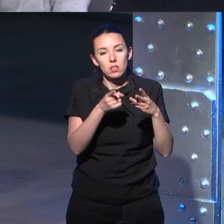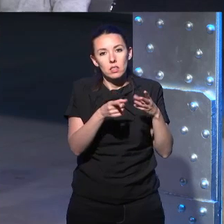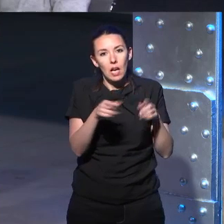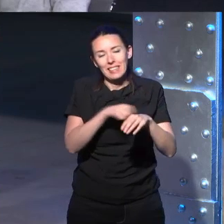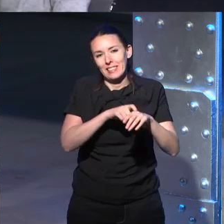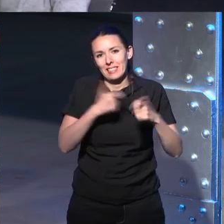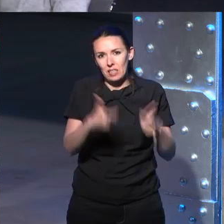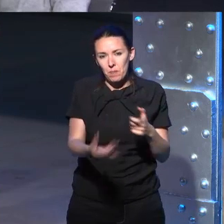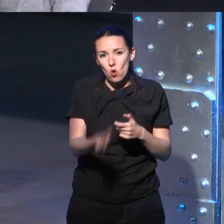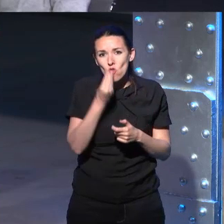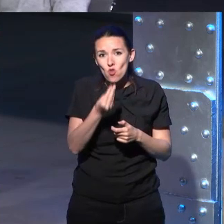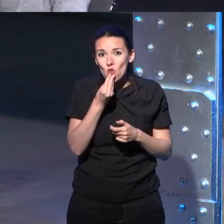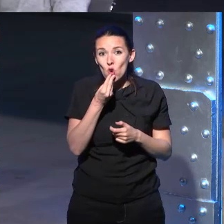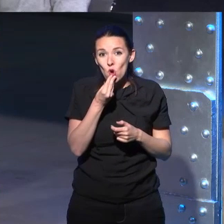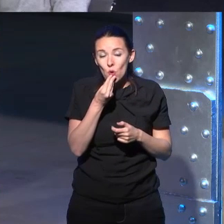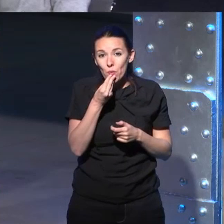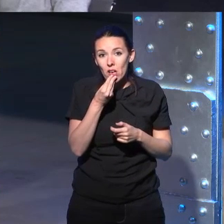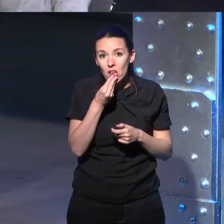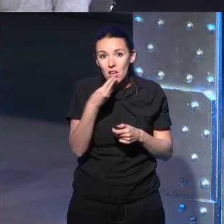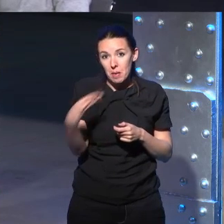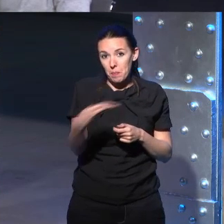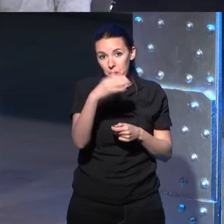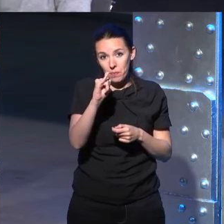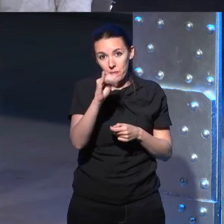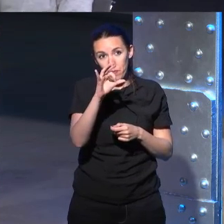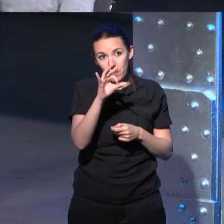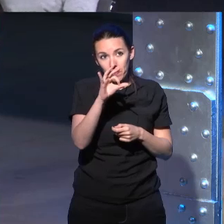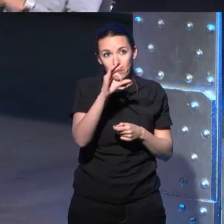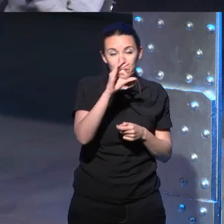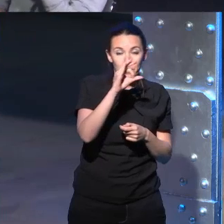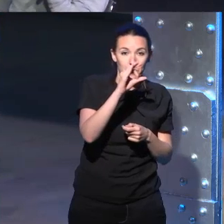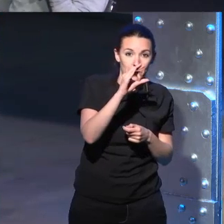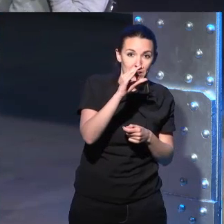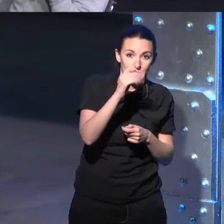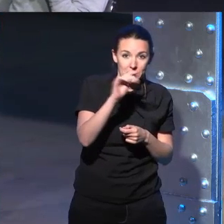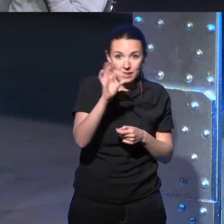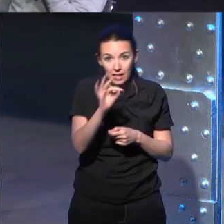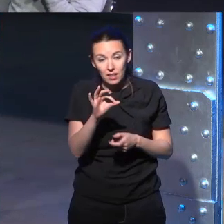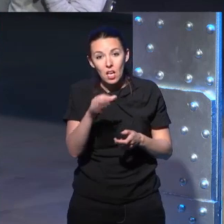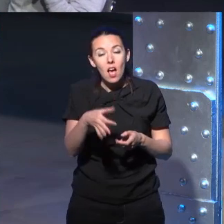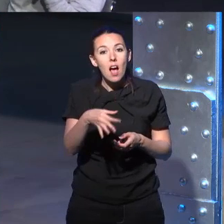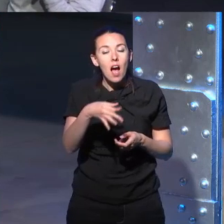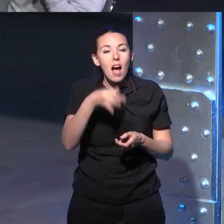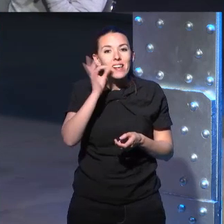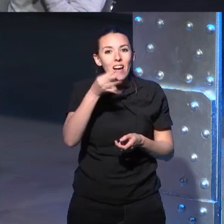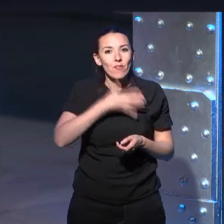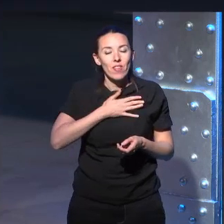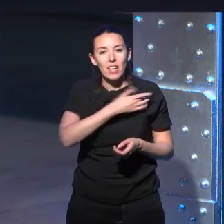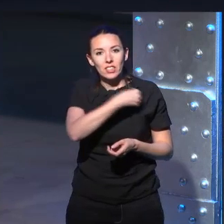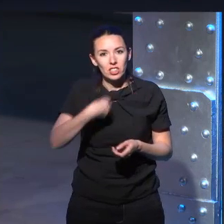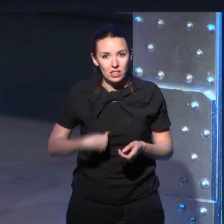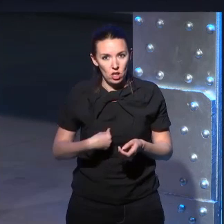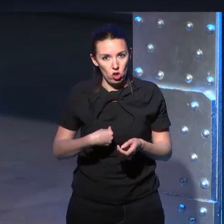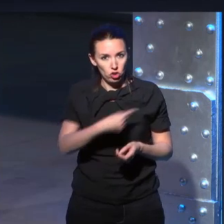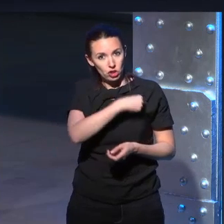muy típico comer los biscuits o biscuits, que es una mexicanización de biscuit, en cafés de chinos. Son los chinos